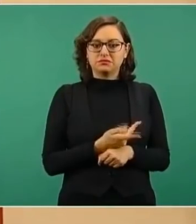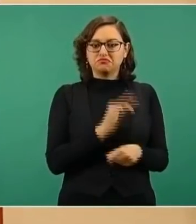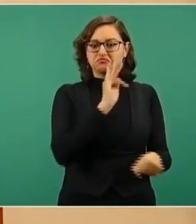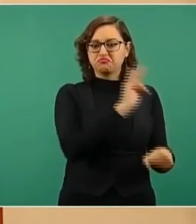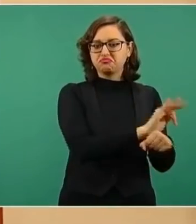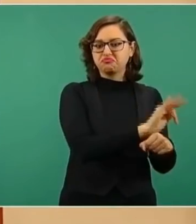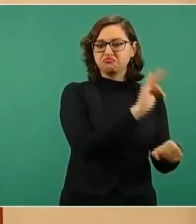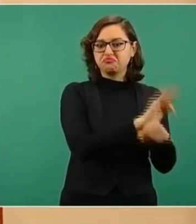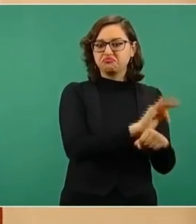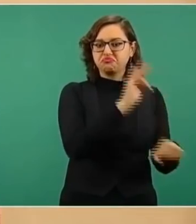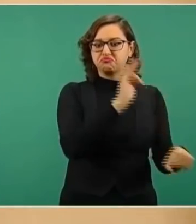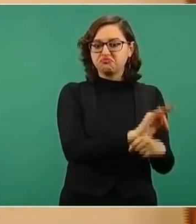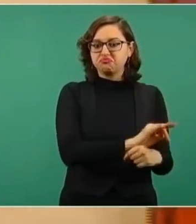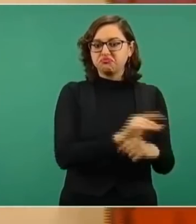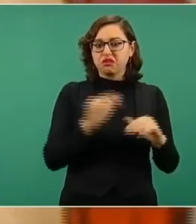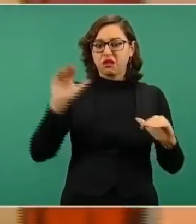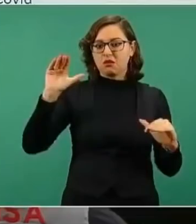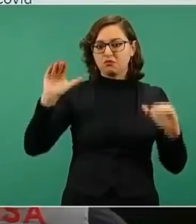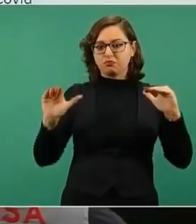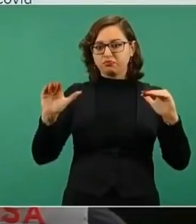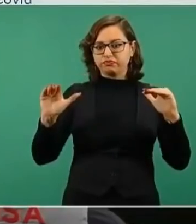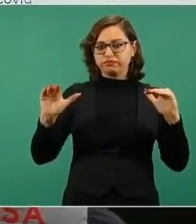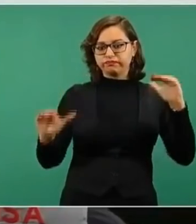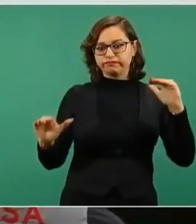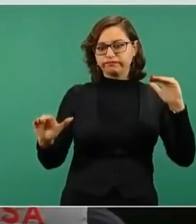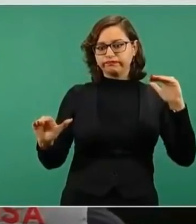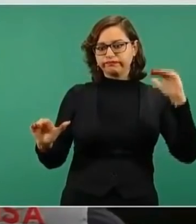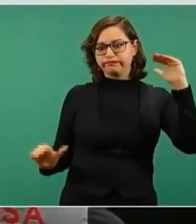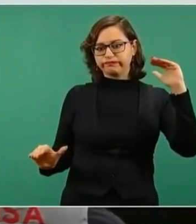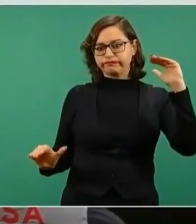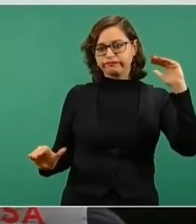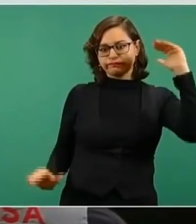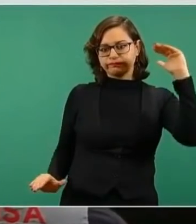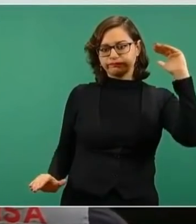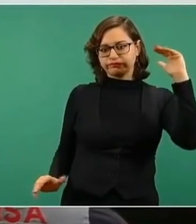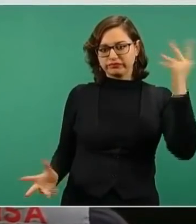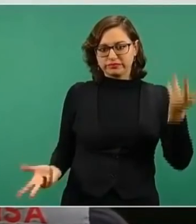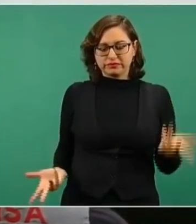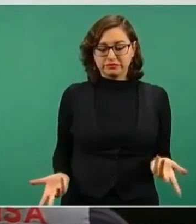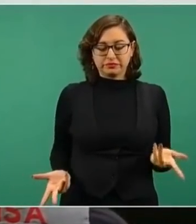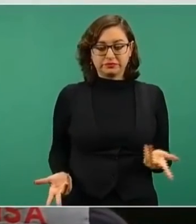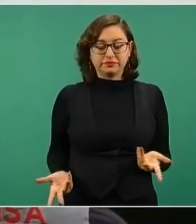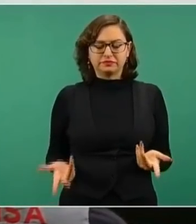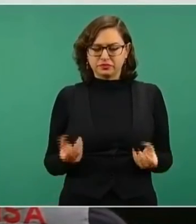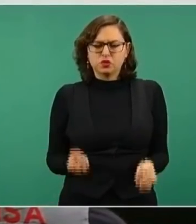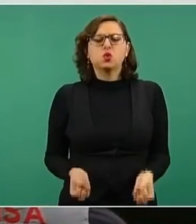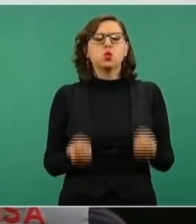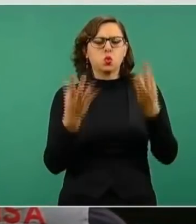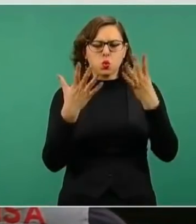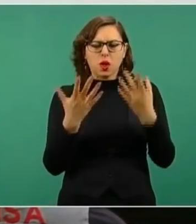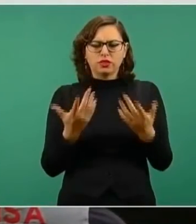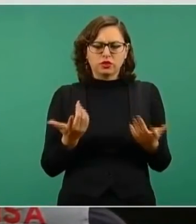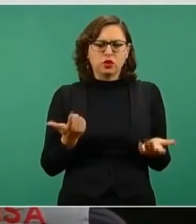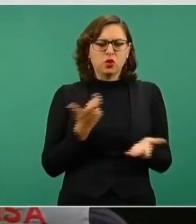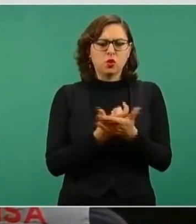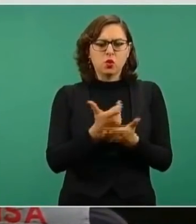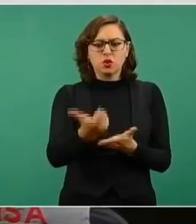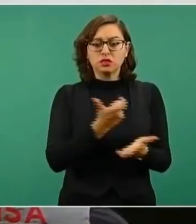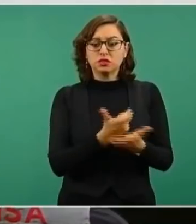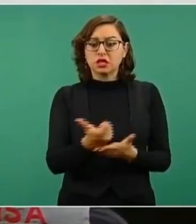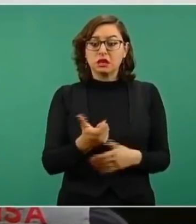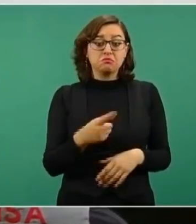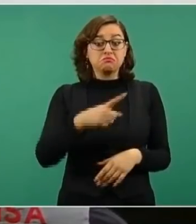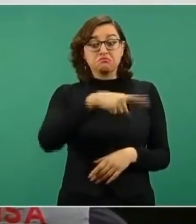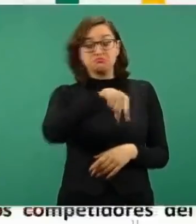reproducen la desigualdad social. Le damos a la siguiente, por favor. Estas son las tarifas. Porque dicen, no, es